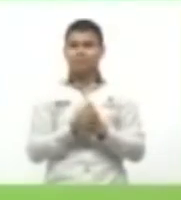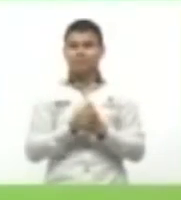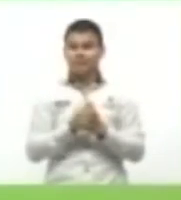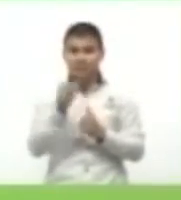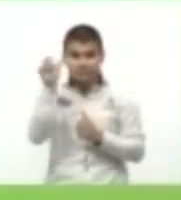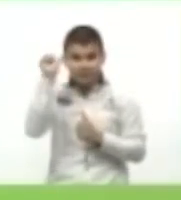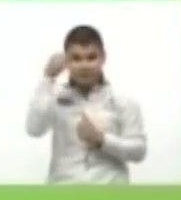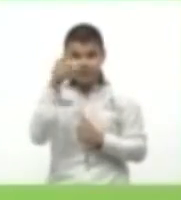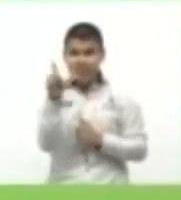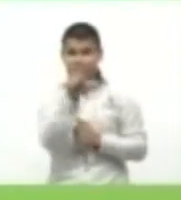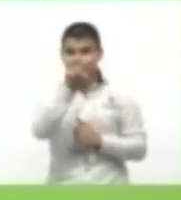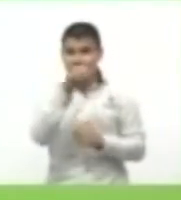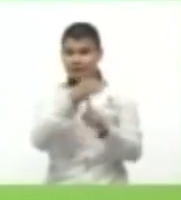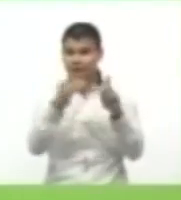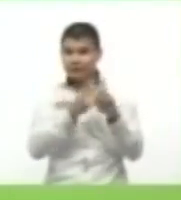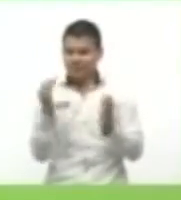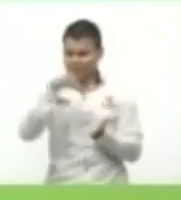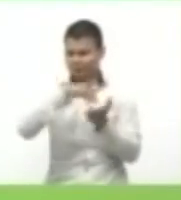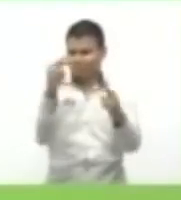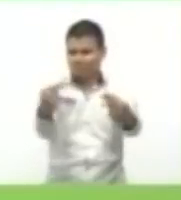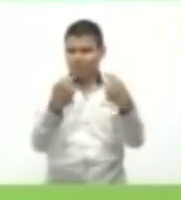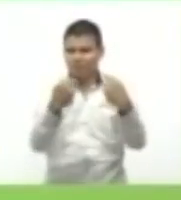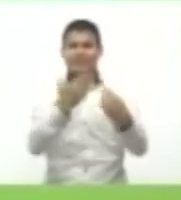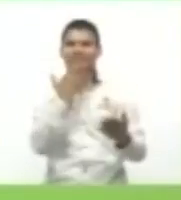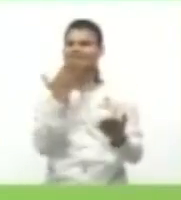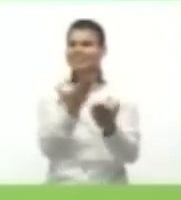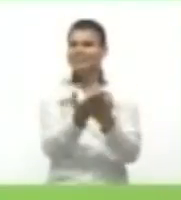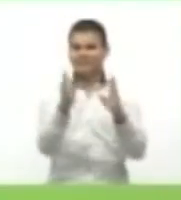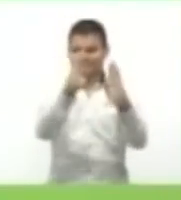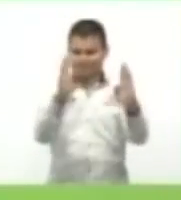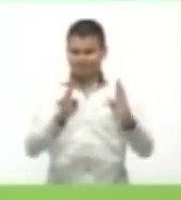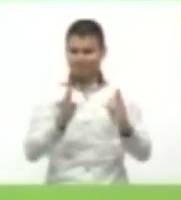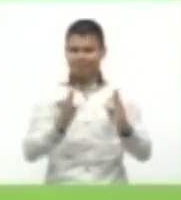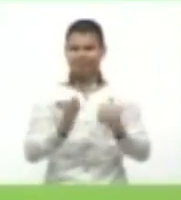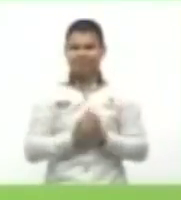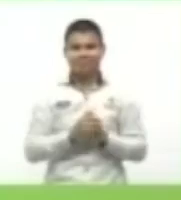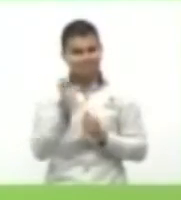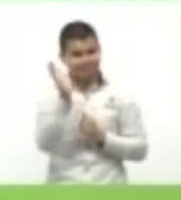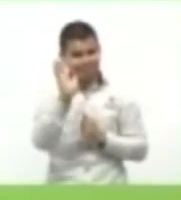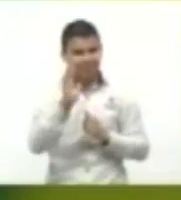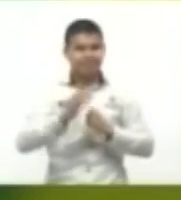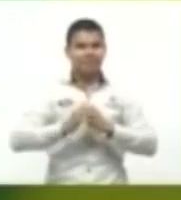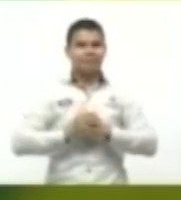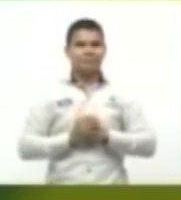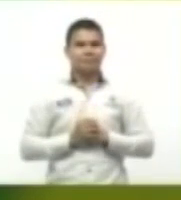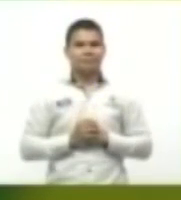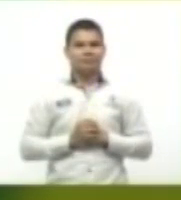las 6:30. Gracias por elegir el compromiso con la verdad. Hasta entonces.